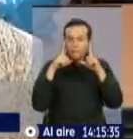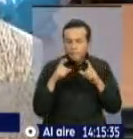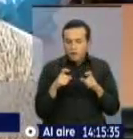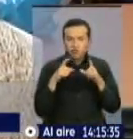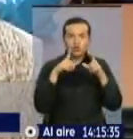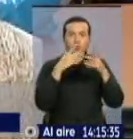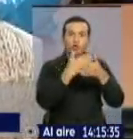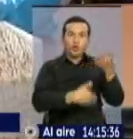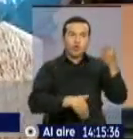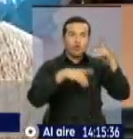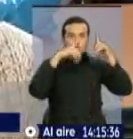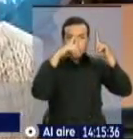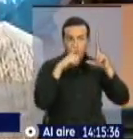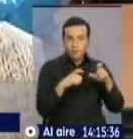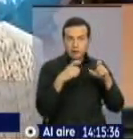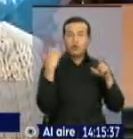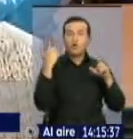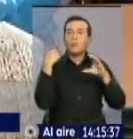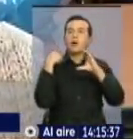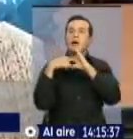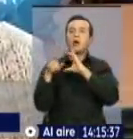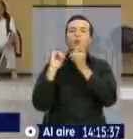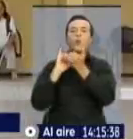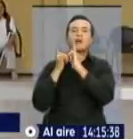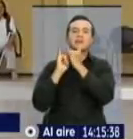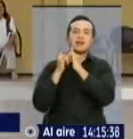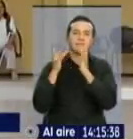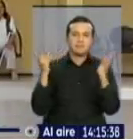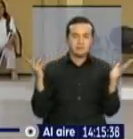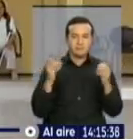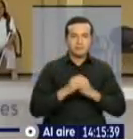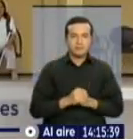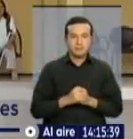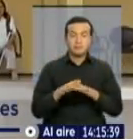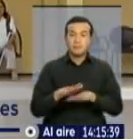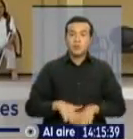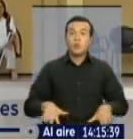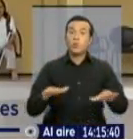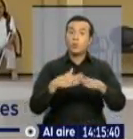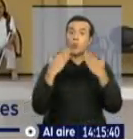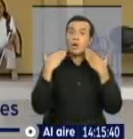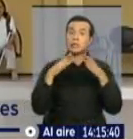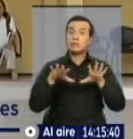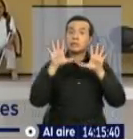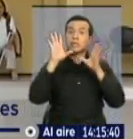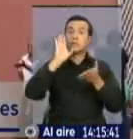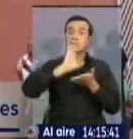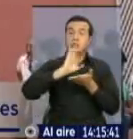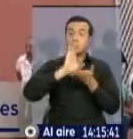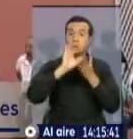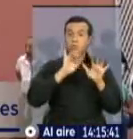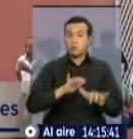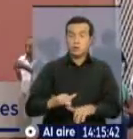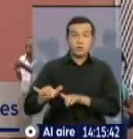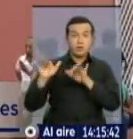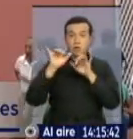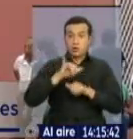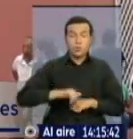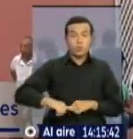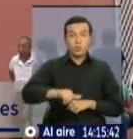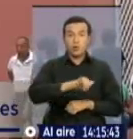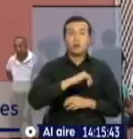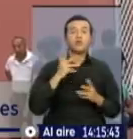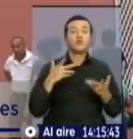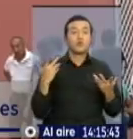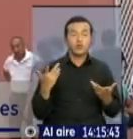al documento y cómo lo traslada al WhatsApp. El puerto principal cuenta con 10 centros multimedia de iguales características,